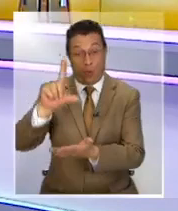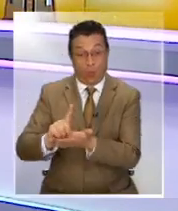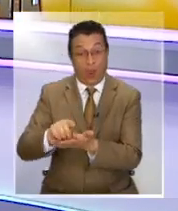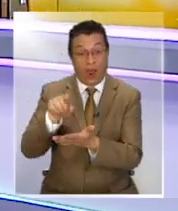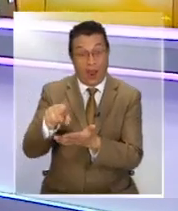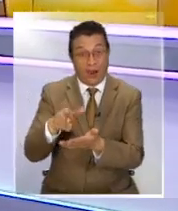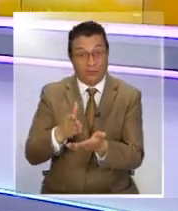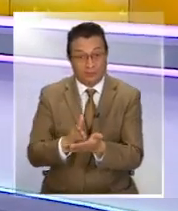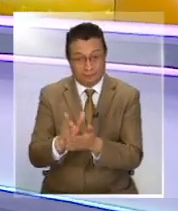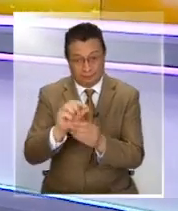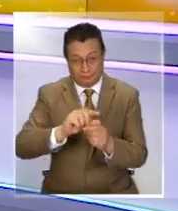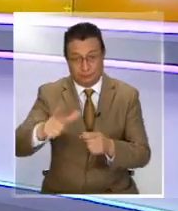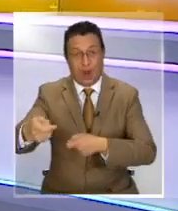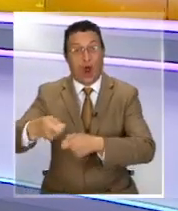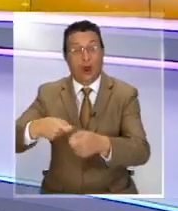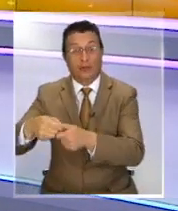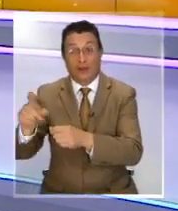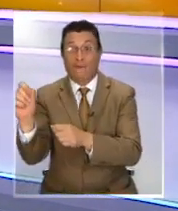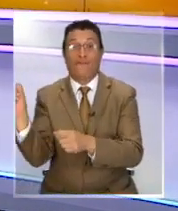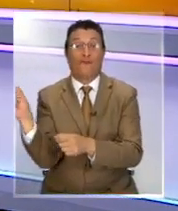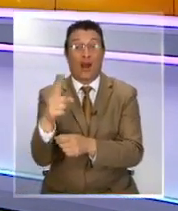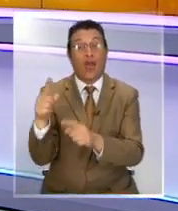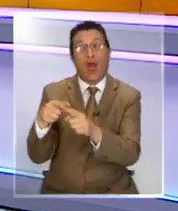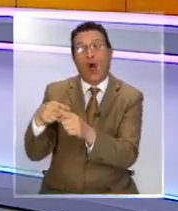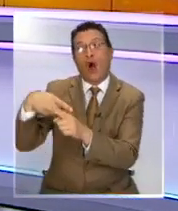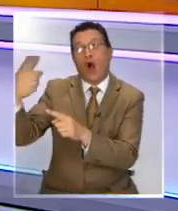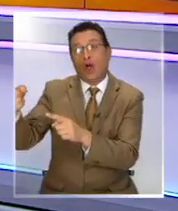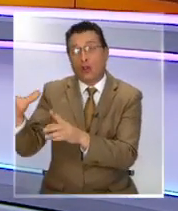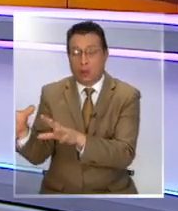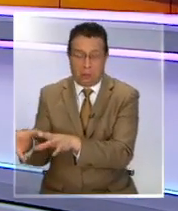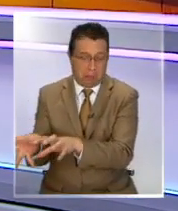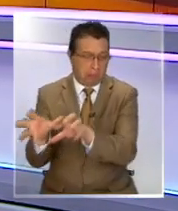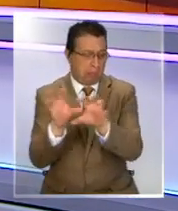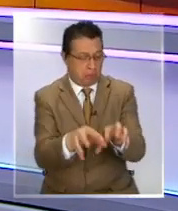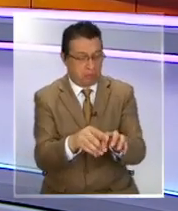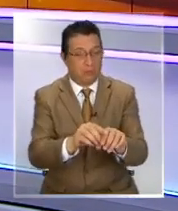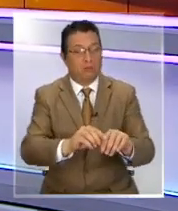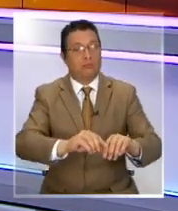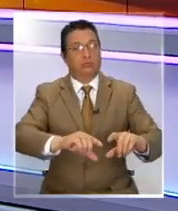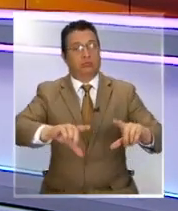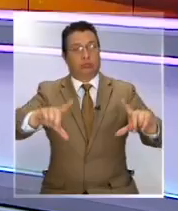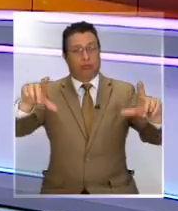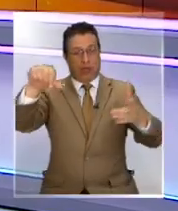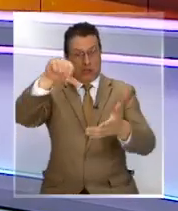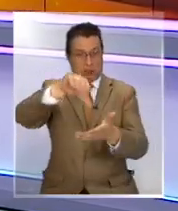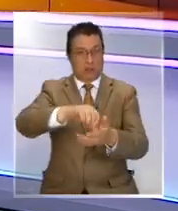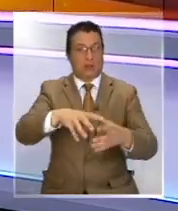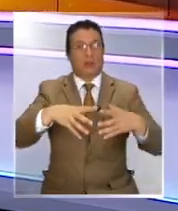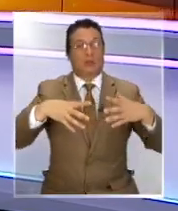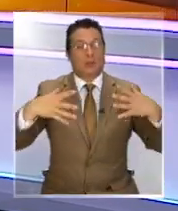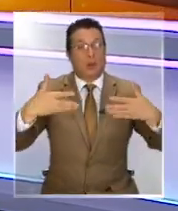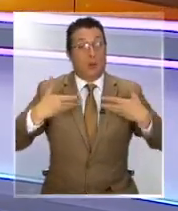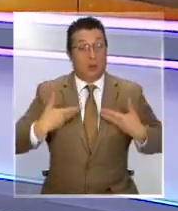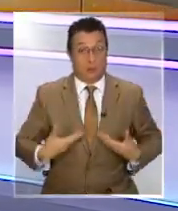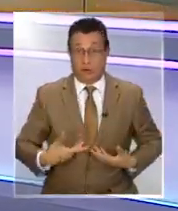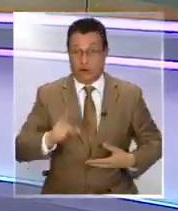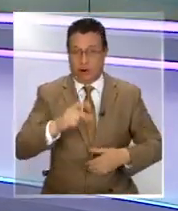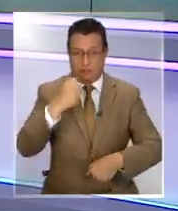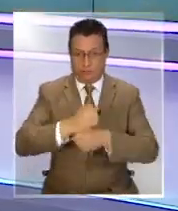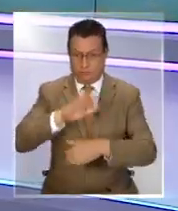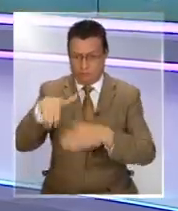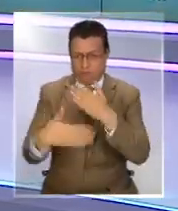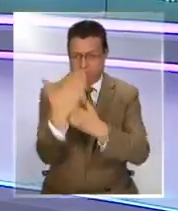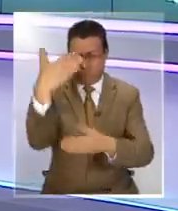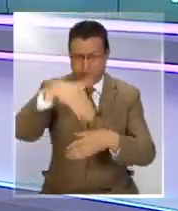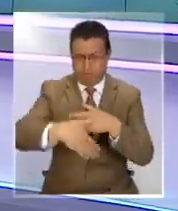un lugar formado por comerciantes que fueron expulsados en su momento de otros mercados, pero que lograron levantar esta mini ciudad que nunca descansa. Y que es enorme. Por